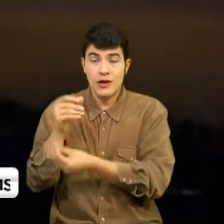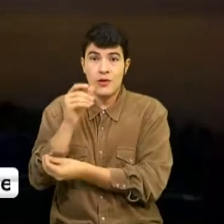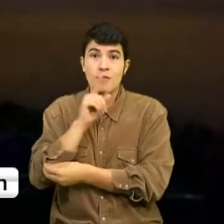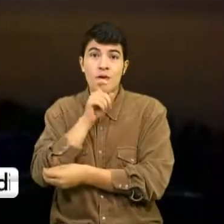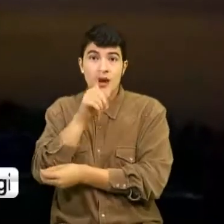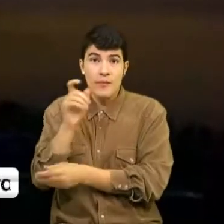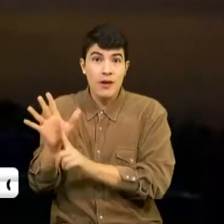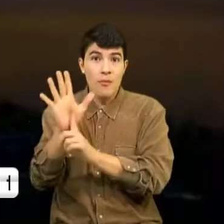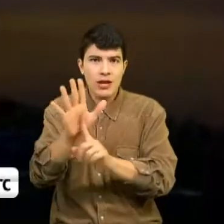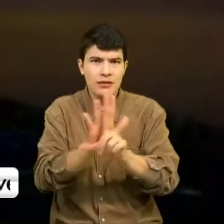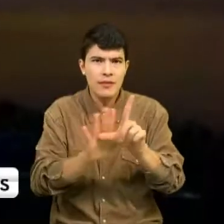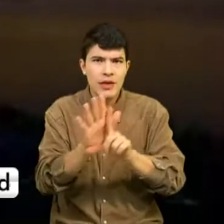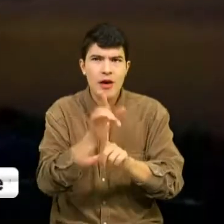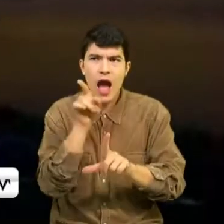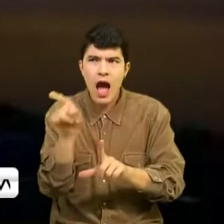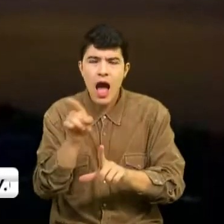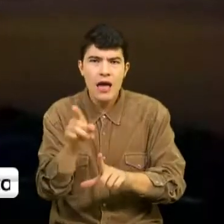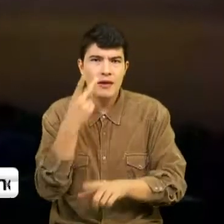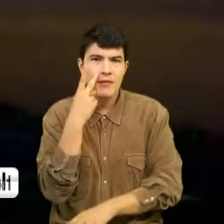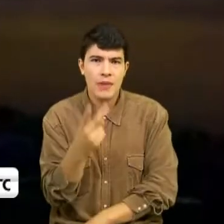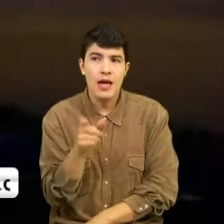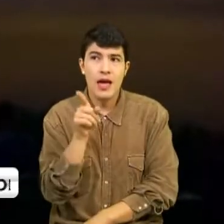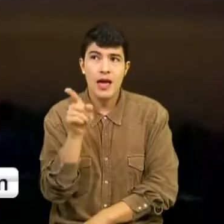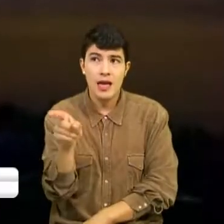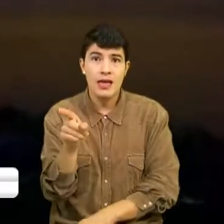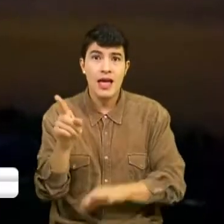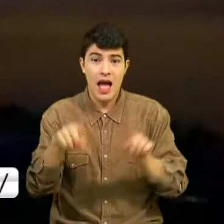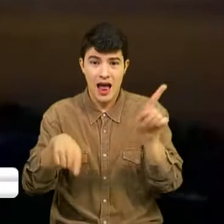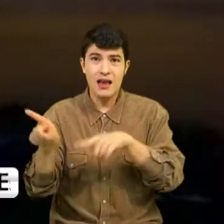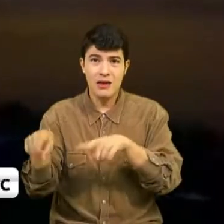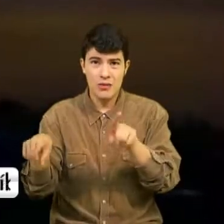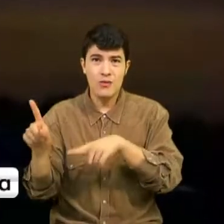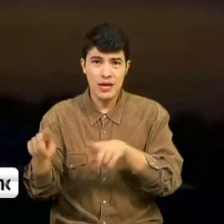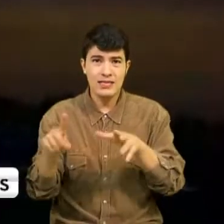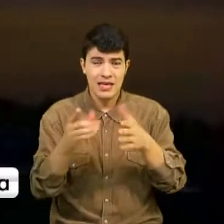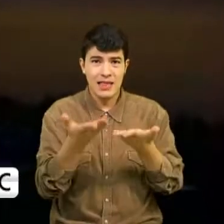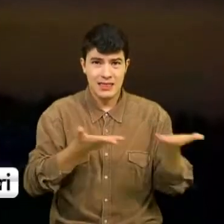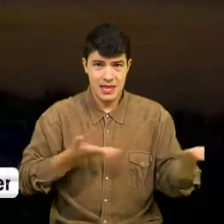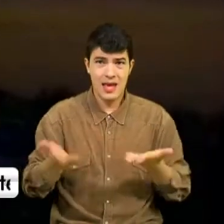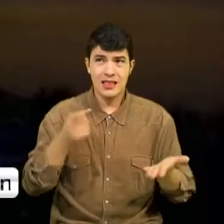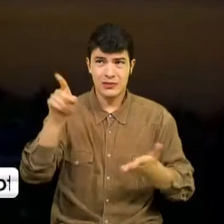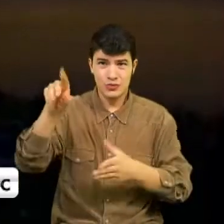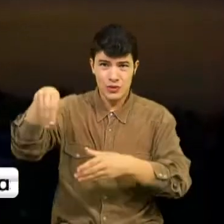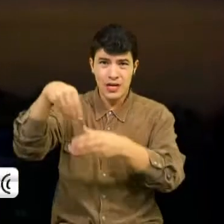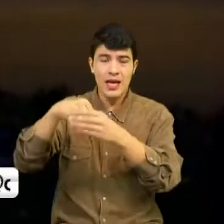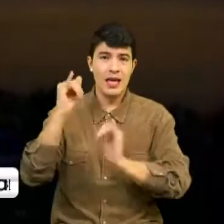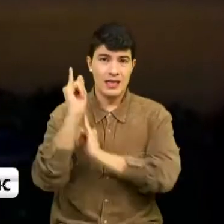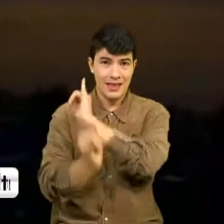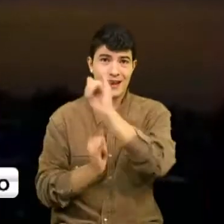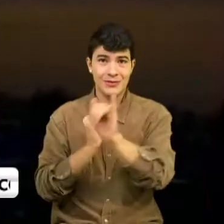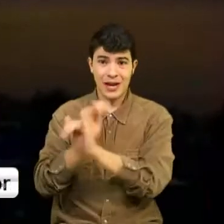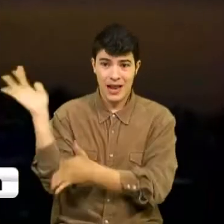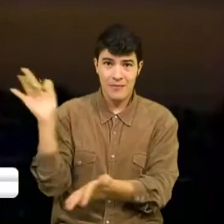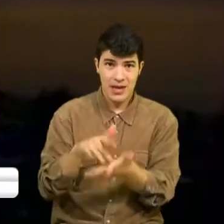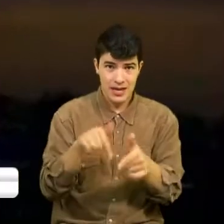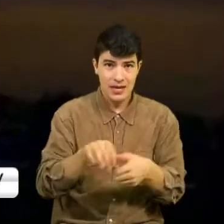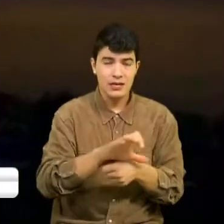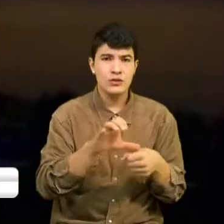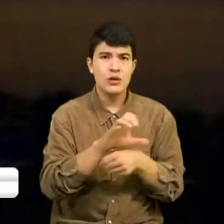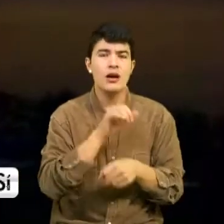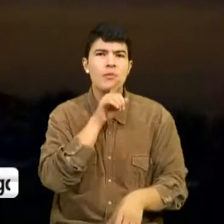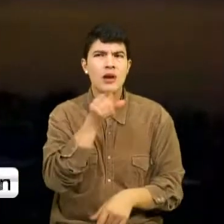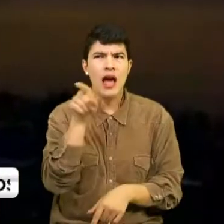se evidencia como una cadena de tiendas y micro mercados internacionales e radicados en la capital santandereana